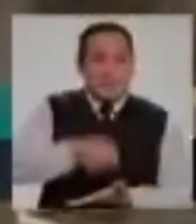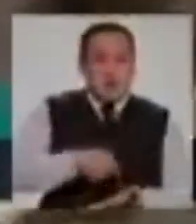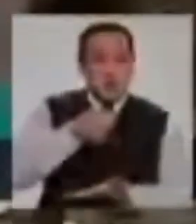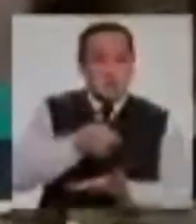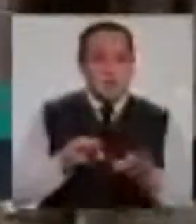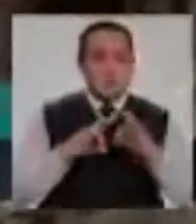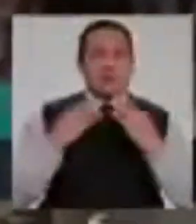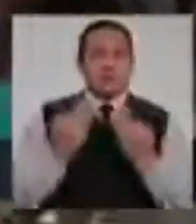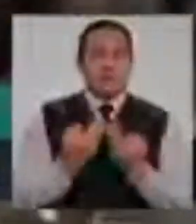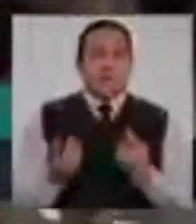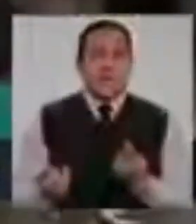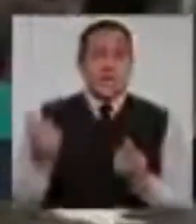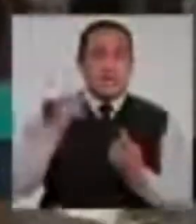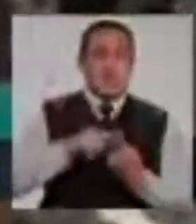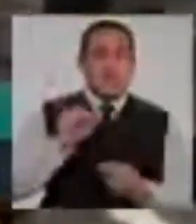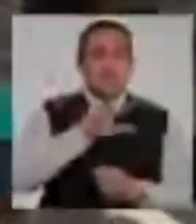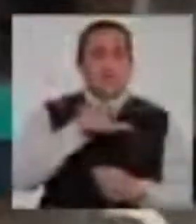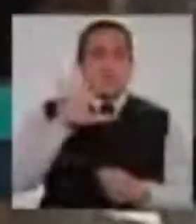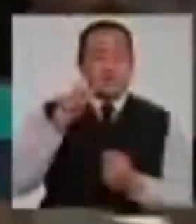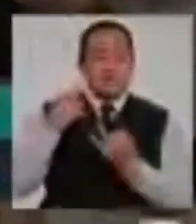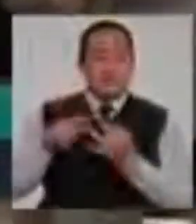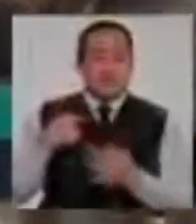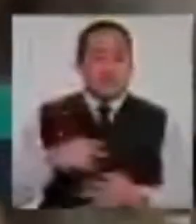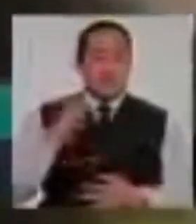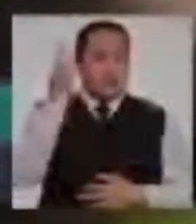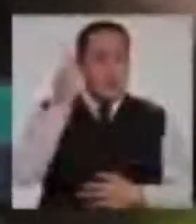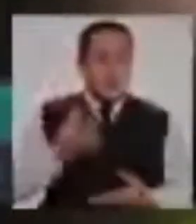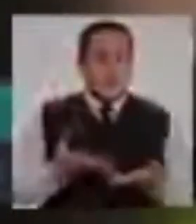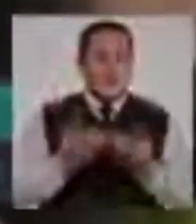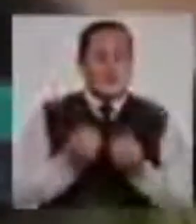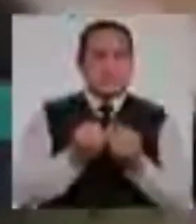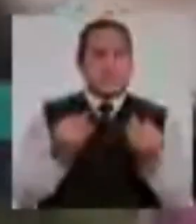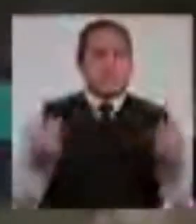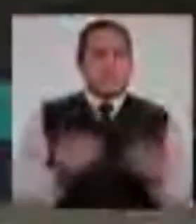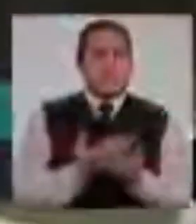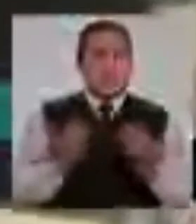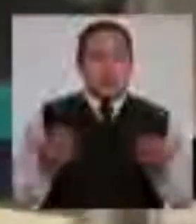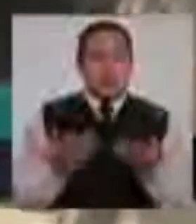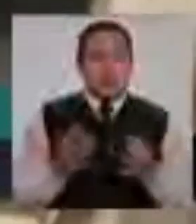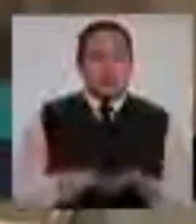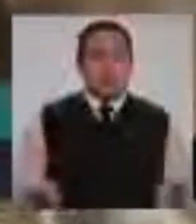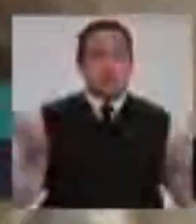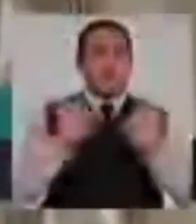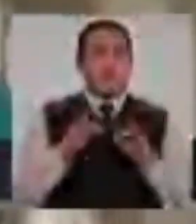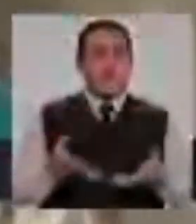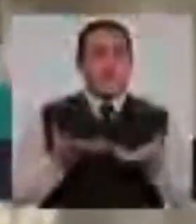de la familia. Por ahora son 35 las mujeres que crean una gran variedad de productos,